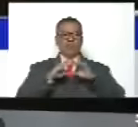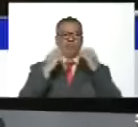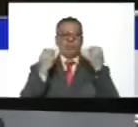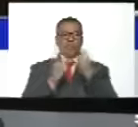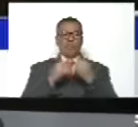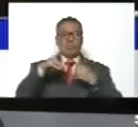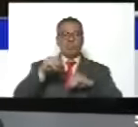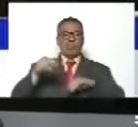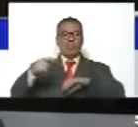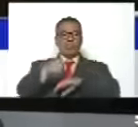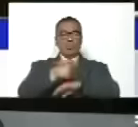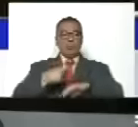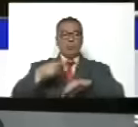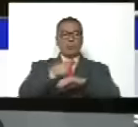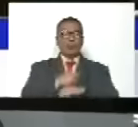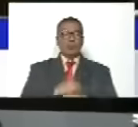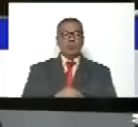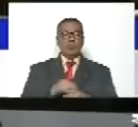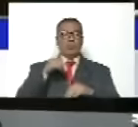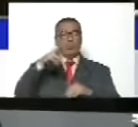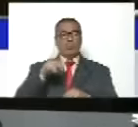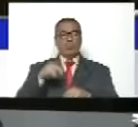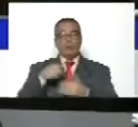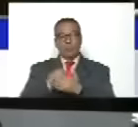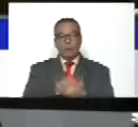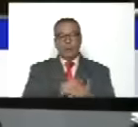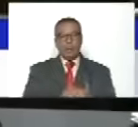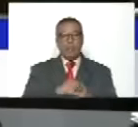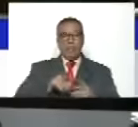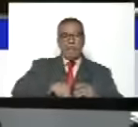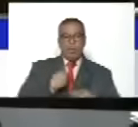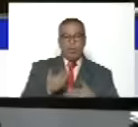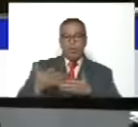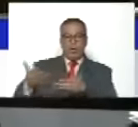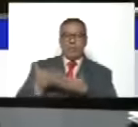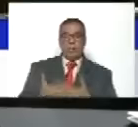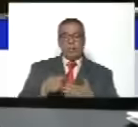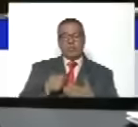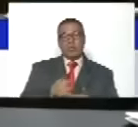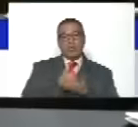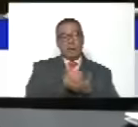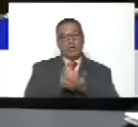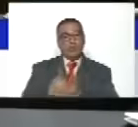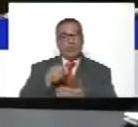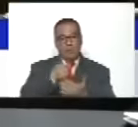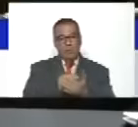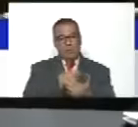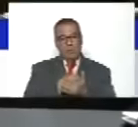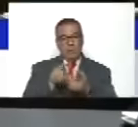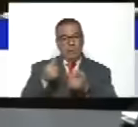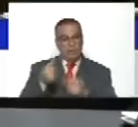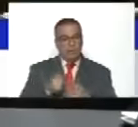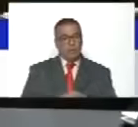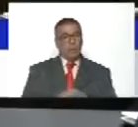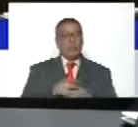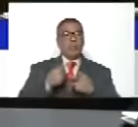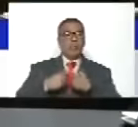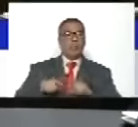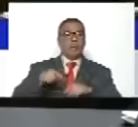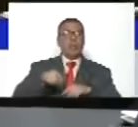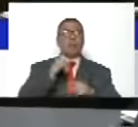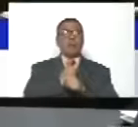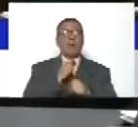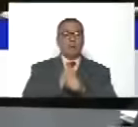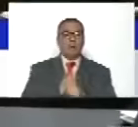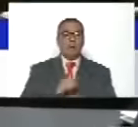organizaciones no gubernamentales u organizaciones sin fines de lucro pueden recibir financiamiento, tienen un margen de